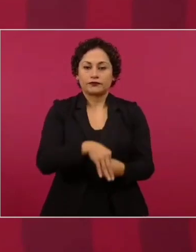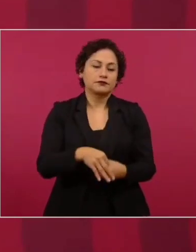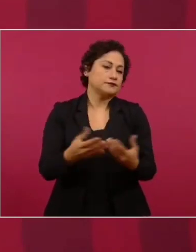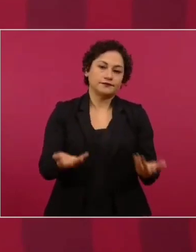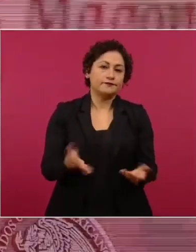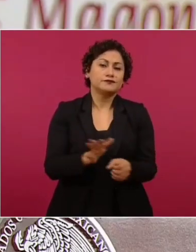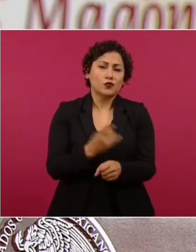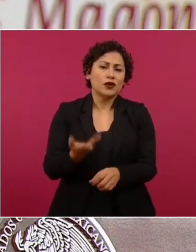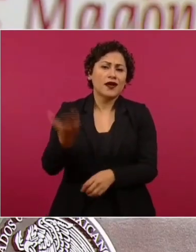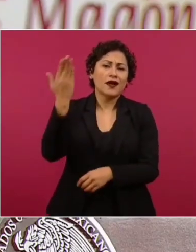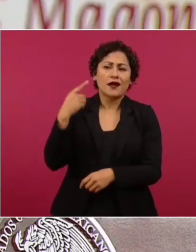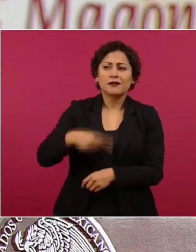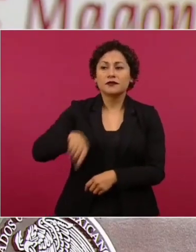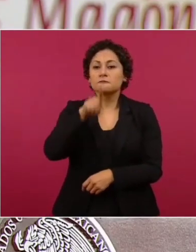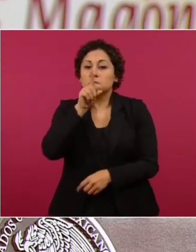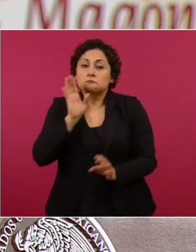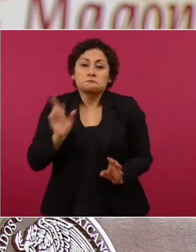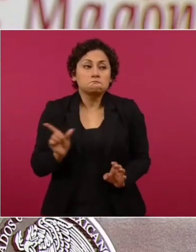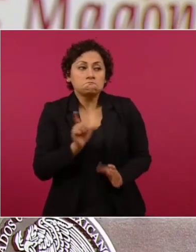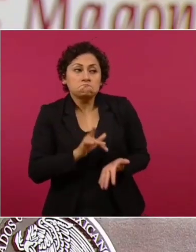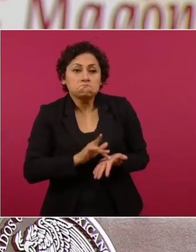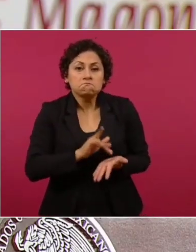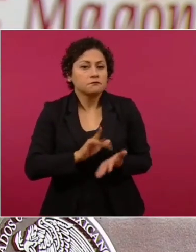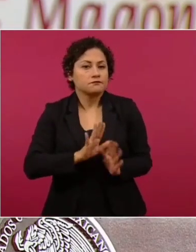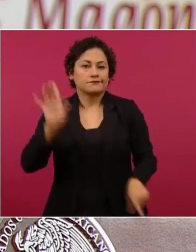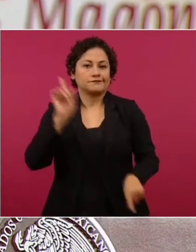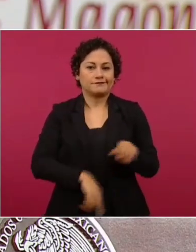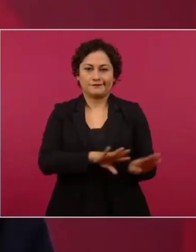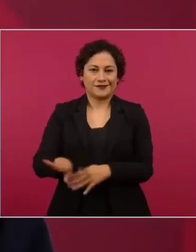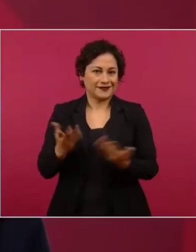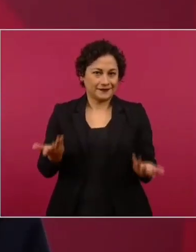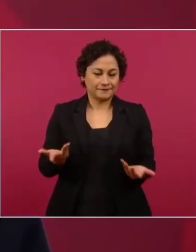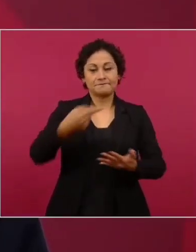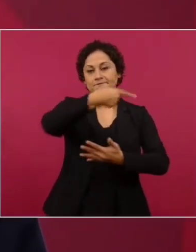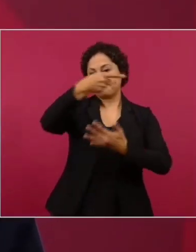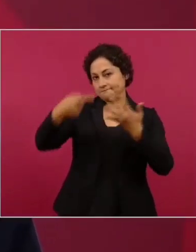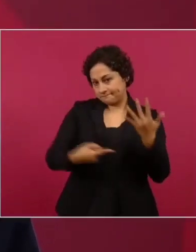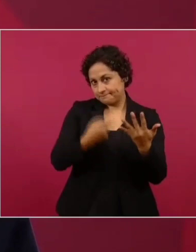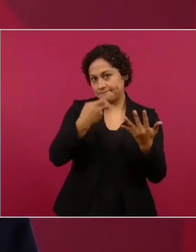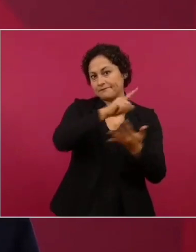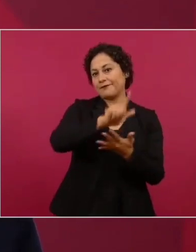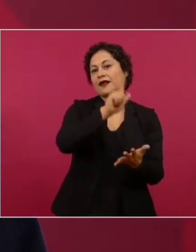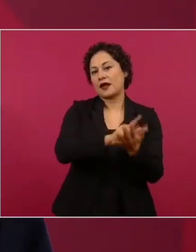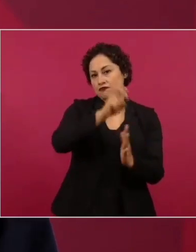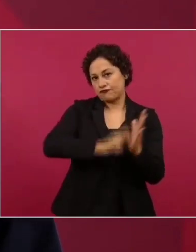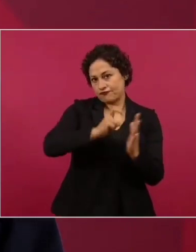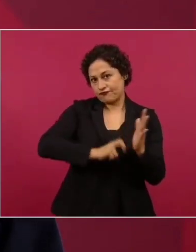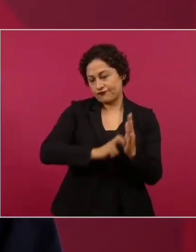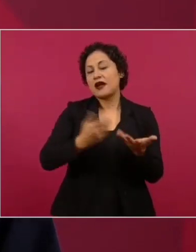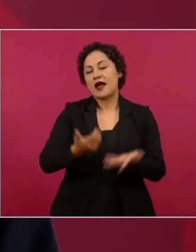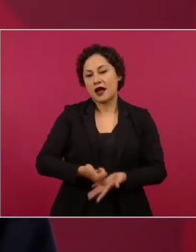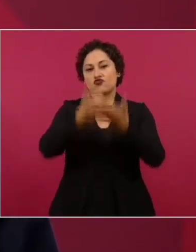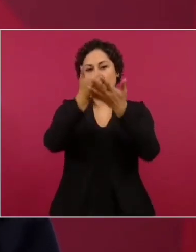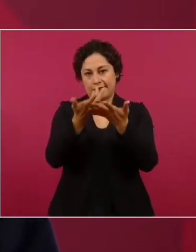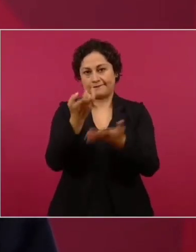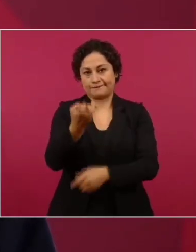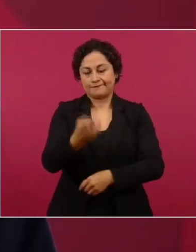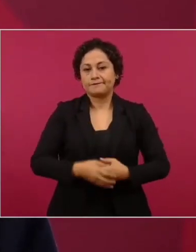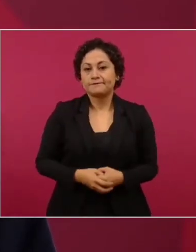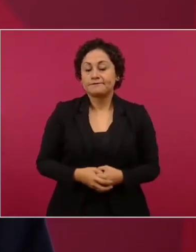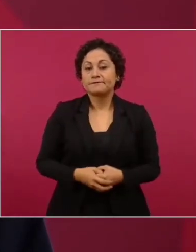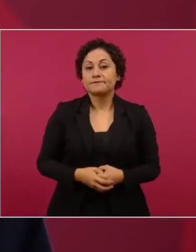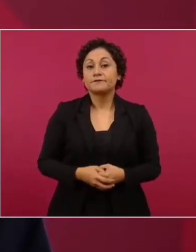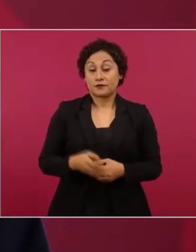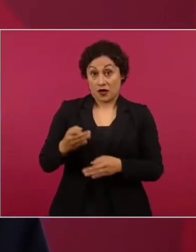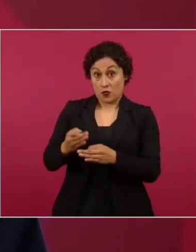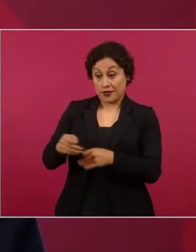el anonimato permitían que hubiese compra de votos. Básicamente eso es lo que contiene esta iniciativa de reforma constitucional. Pasa ahora